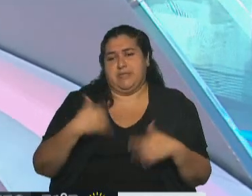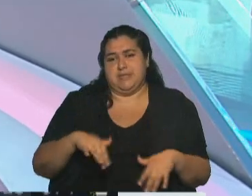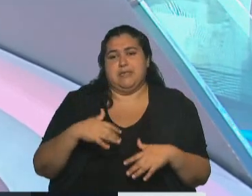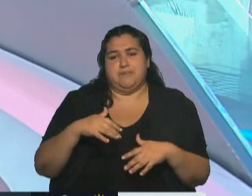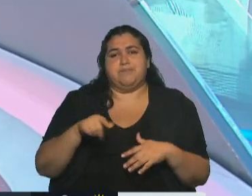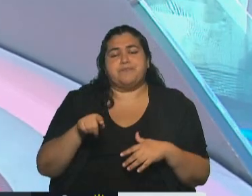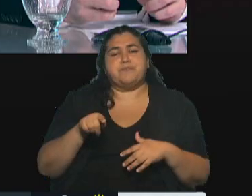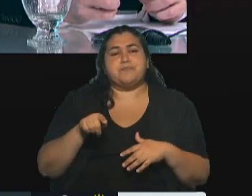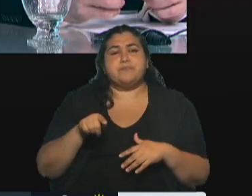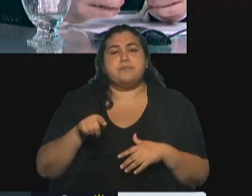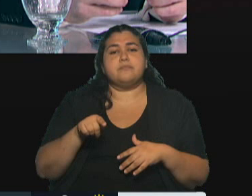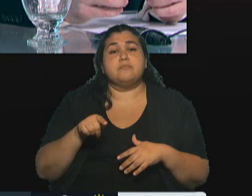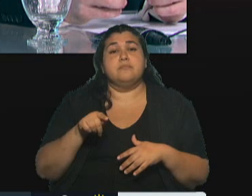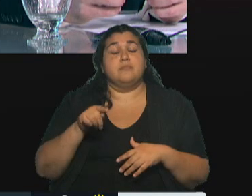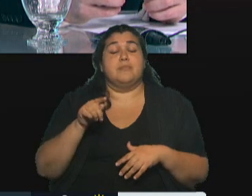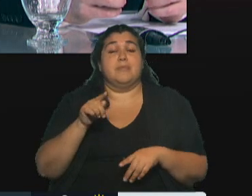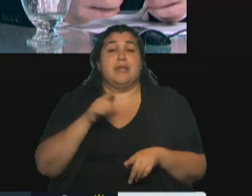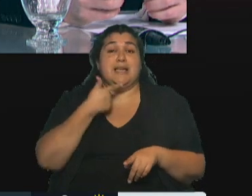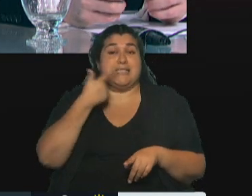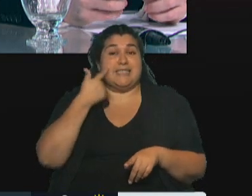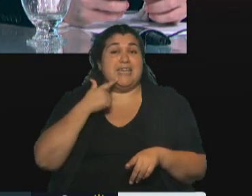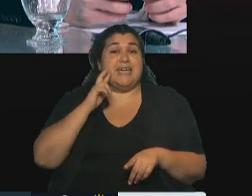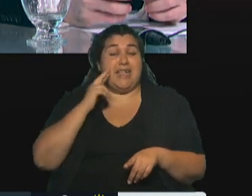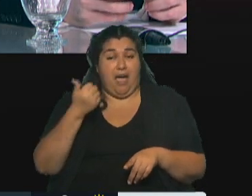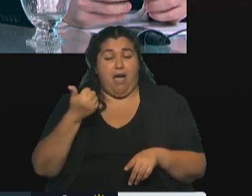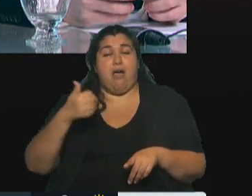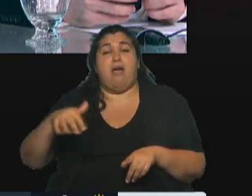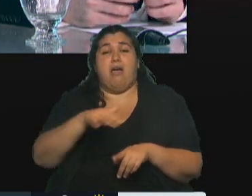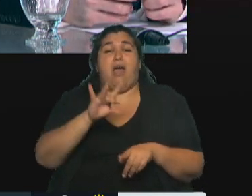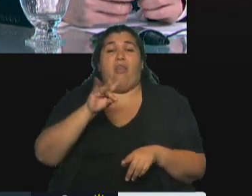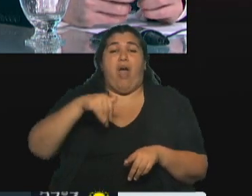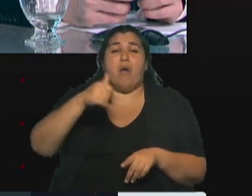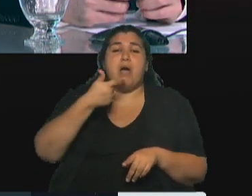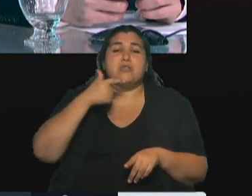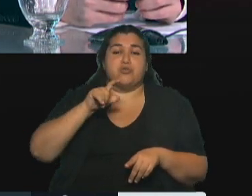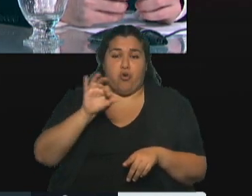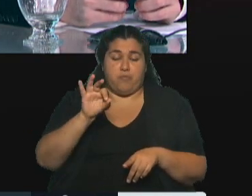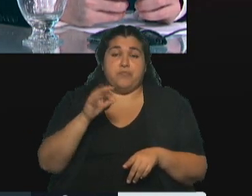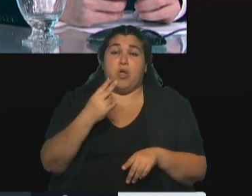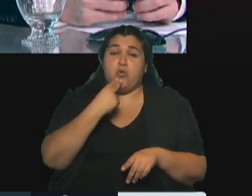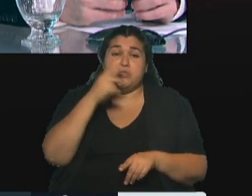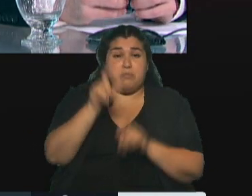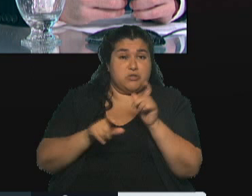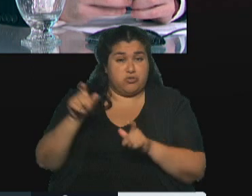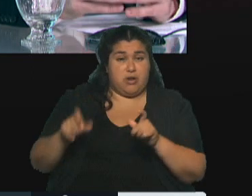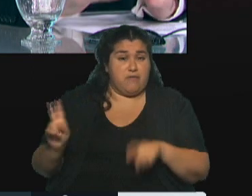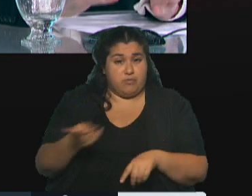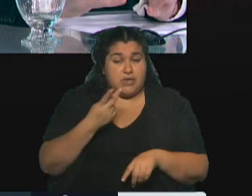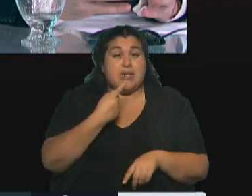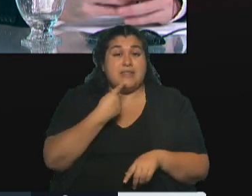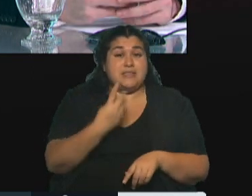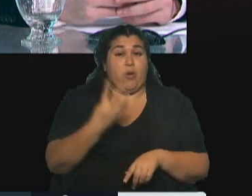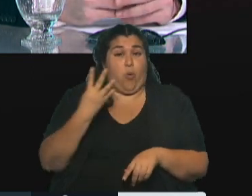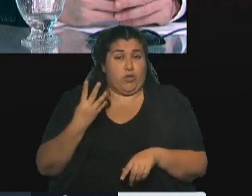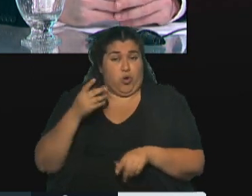así, en Siria, en Damasco, en el cual murieron más de 11 personas. Se estima que 4 de ellos son